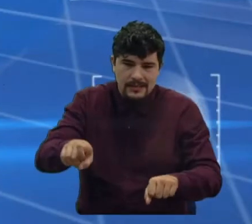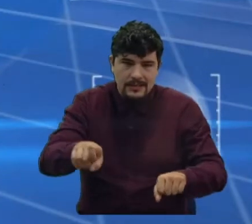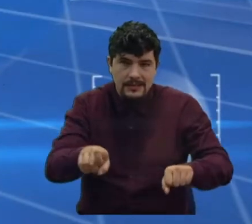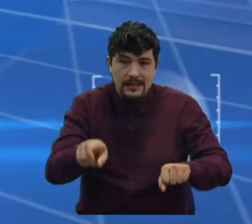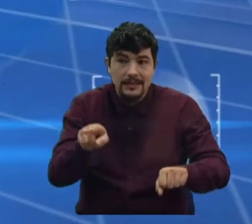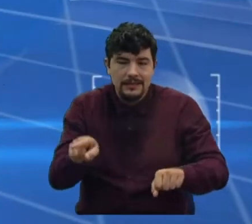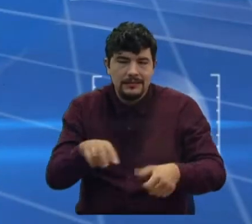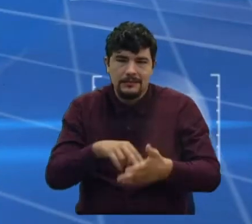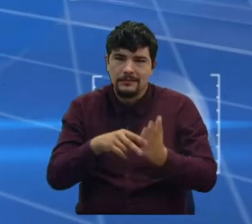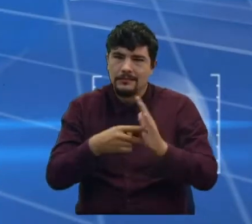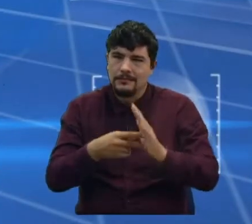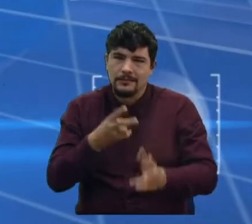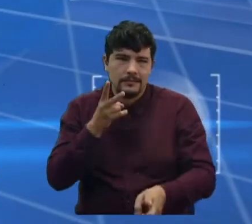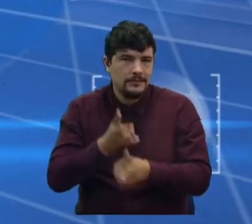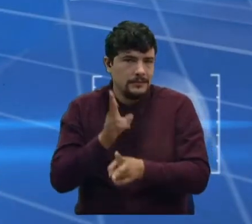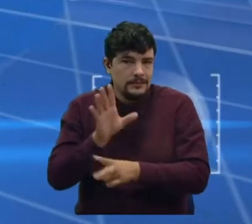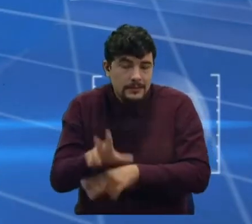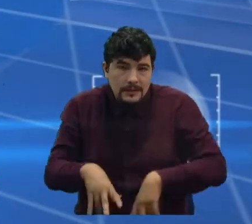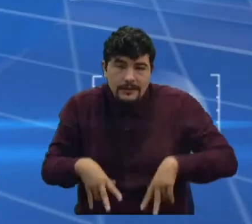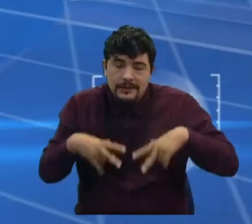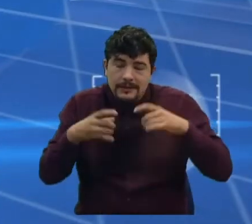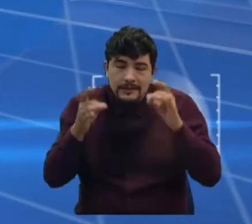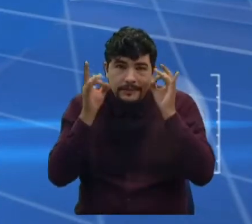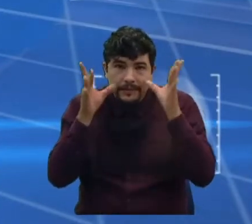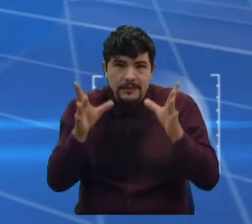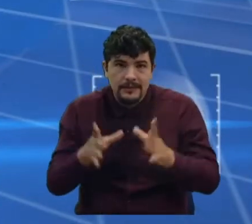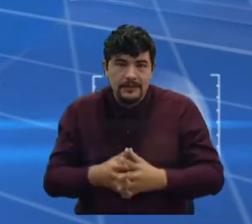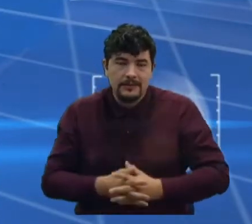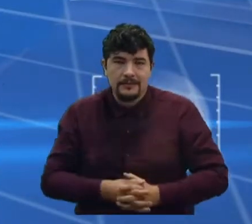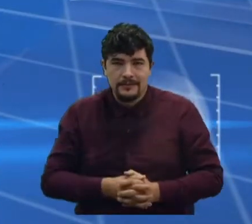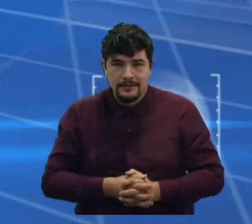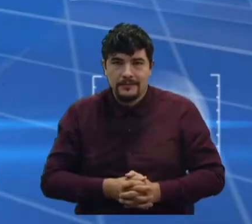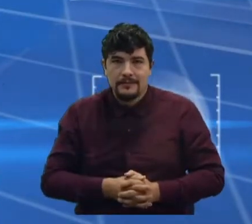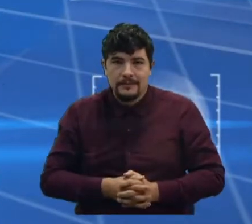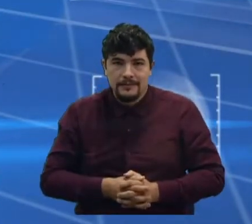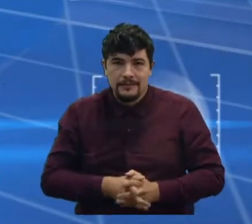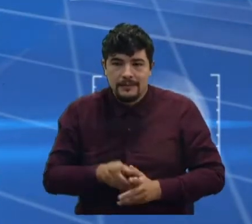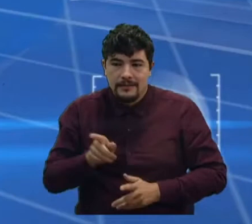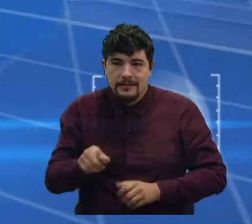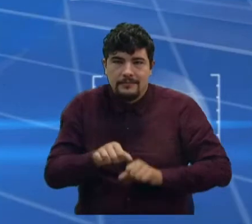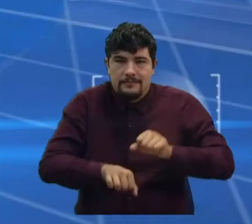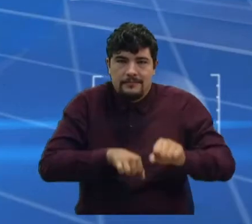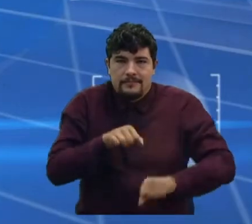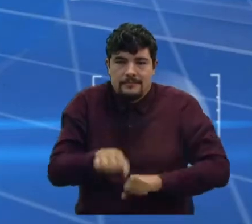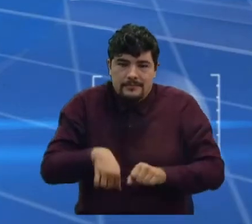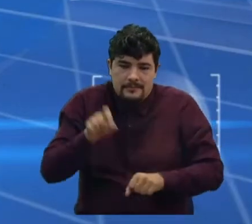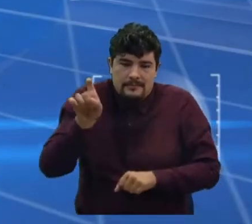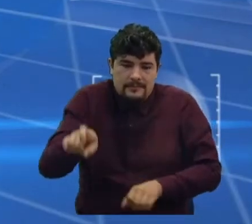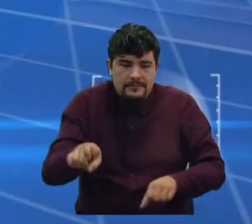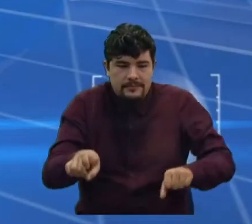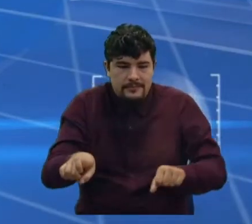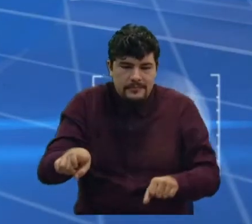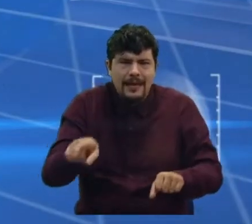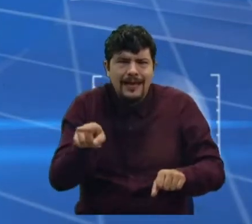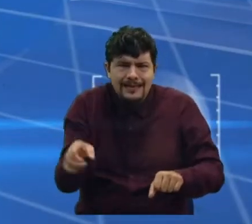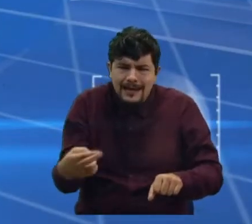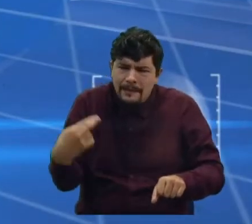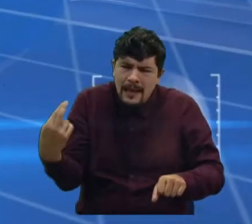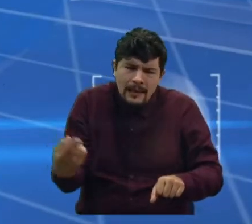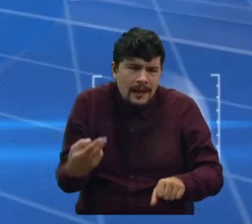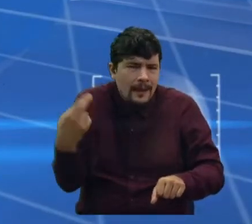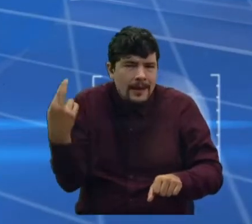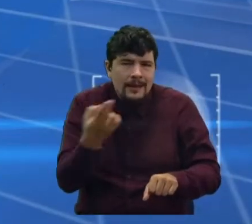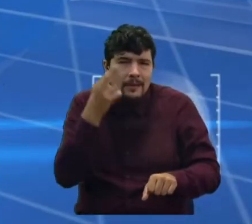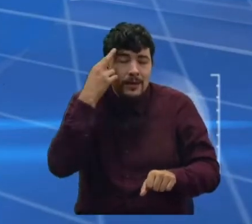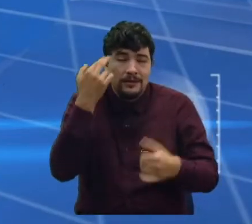El peligro que está corriendo sus vidas es inminente. Ellos están en ciclas, eso suele suceder a menudo, pero le